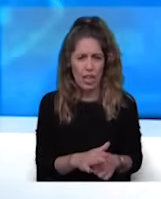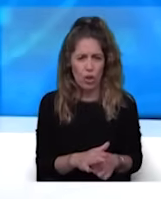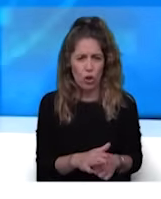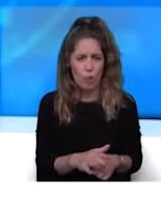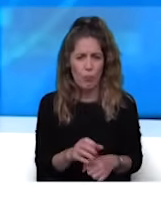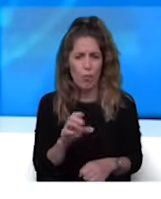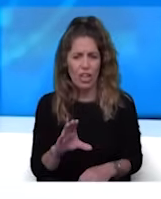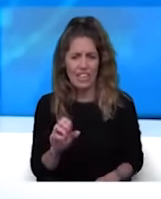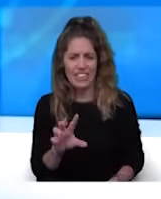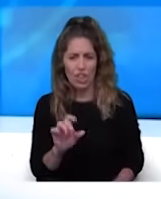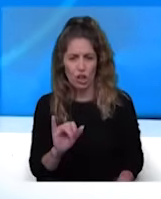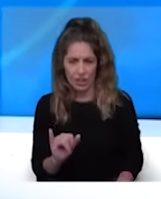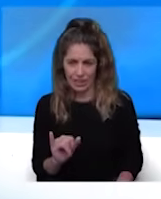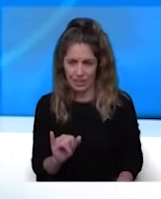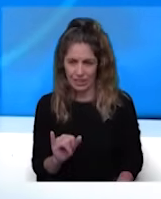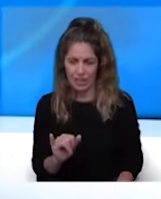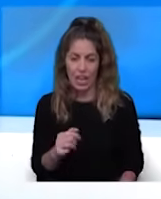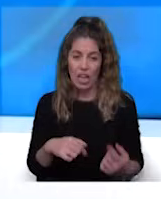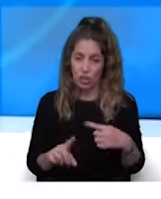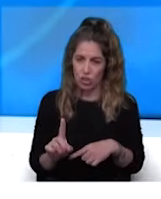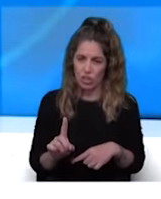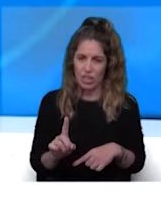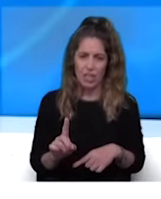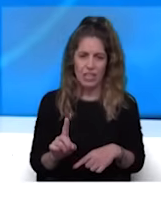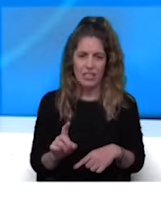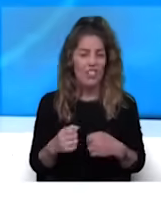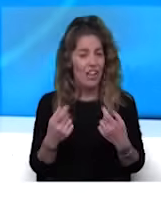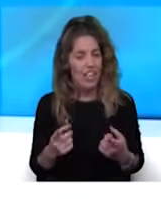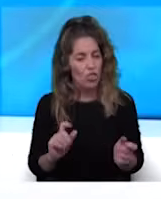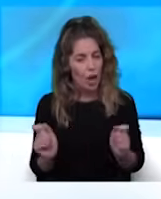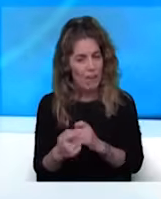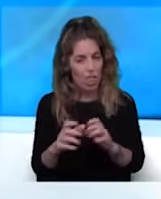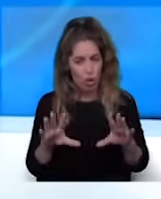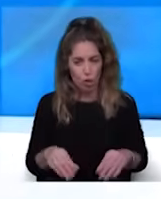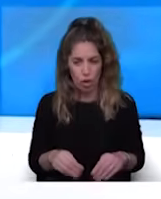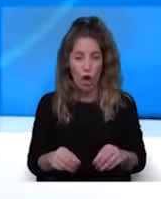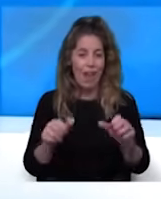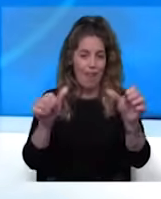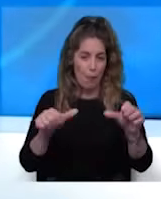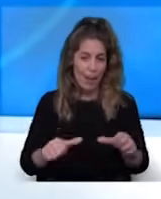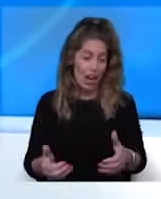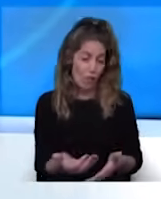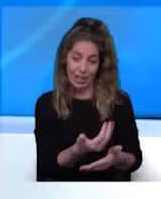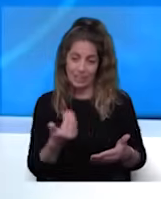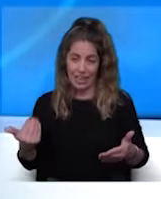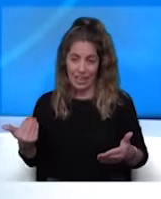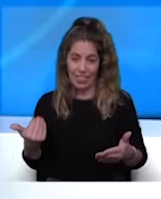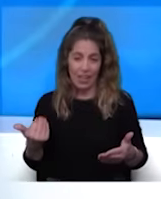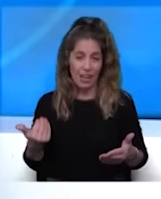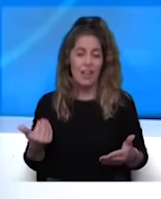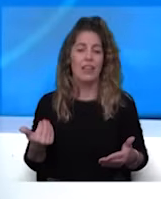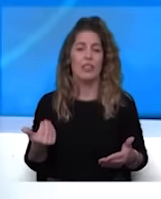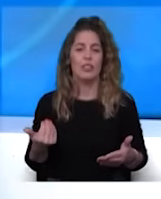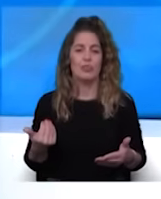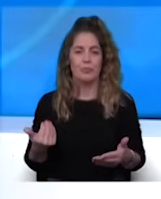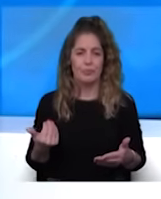propio castilloni Así que miren Cómo cómo va como es este se va dando vuelta a todo bueno la placa fue retirada fue retirada Al final